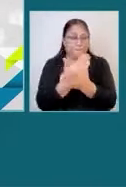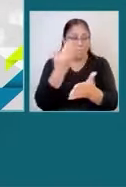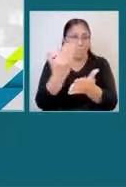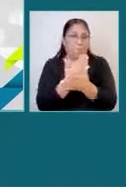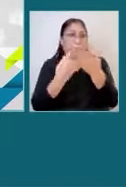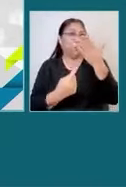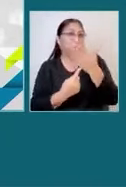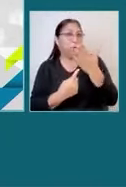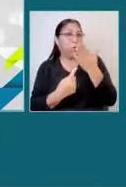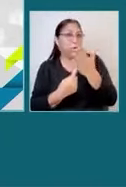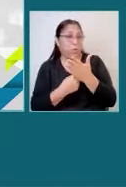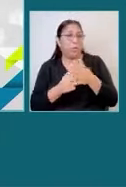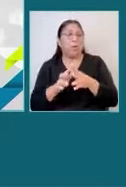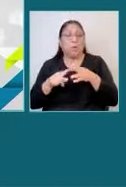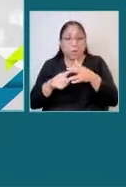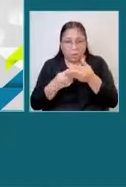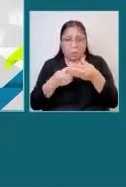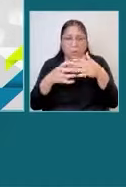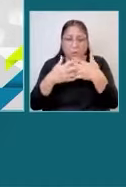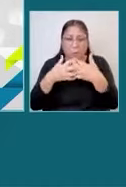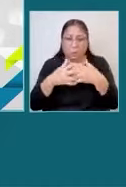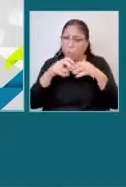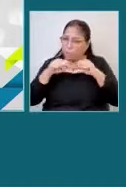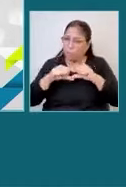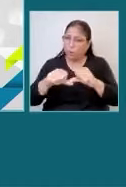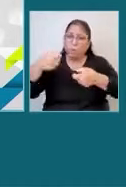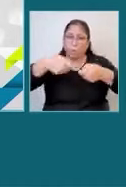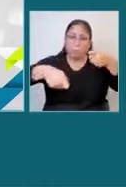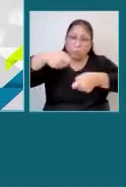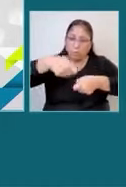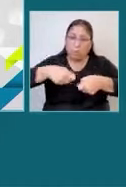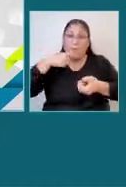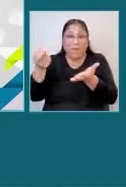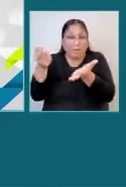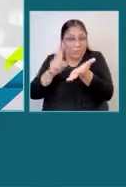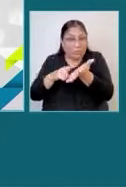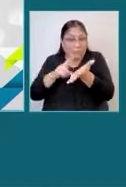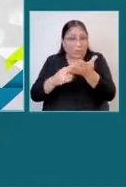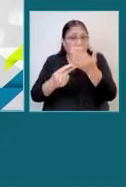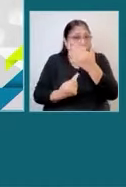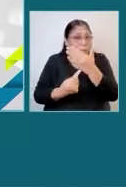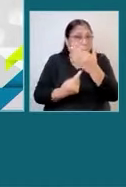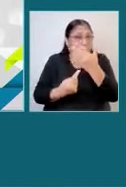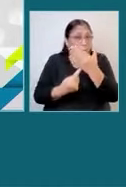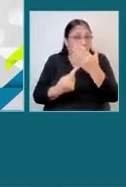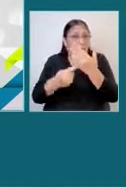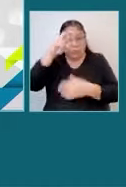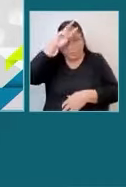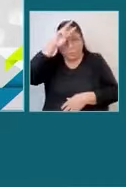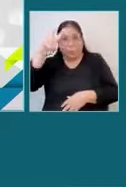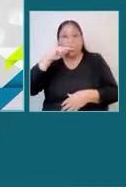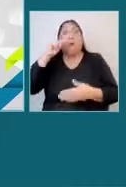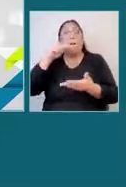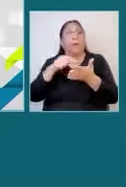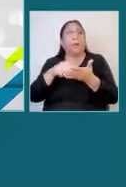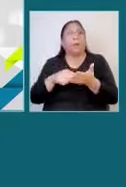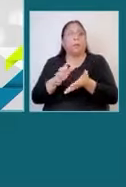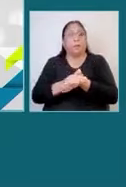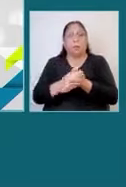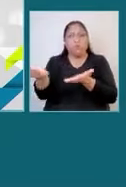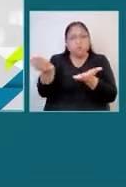tecnología y emprendimiento, se va a continuar financiando Startup Perú y Startup Perú PLAC, justamente también para lo que es la